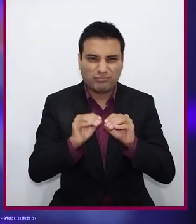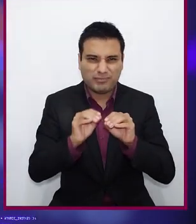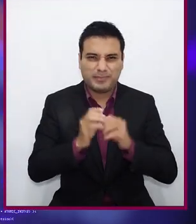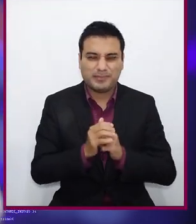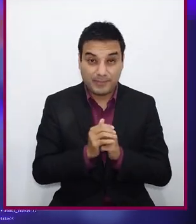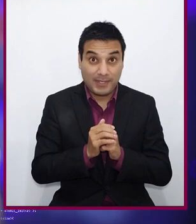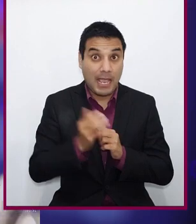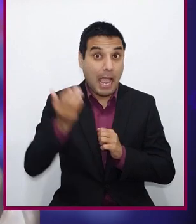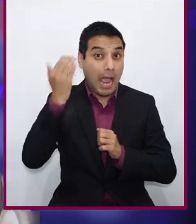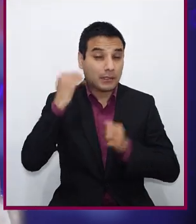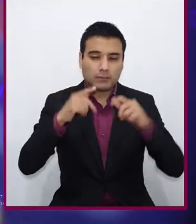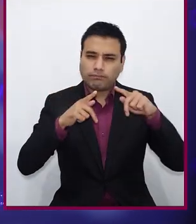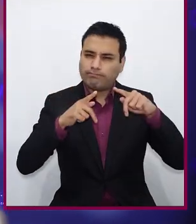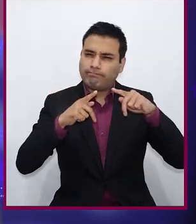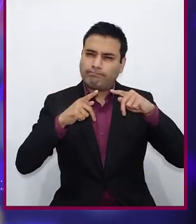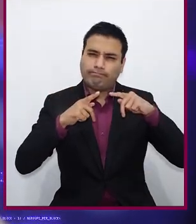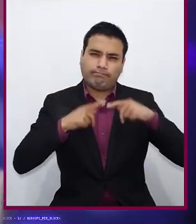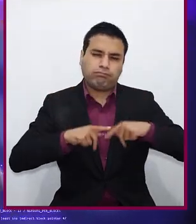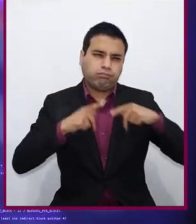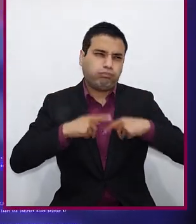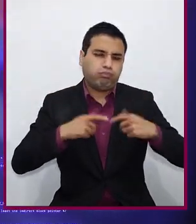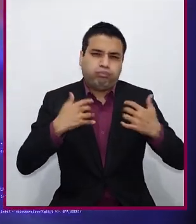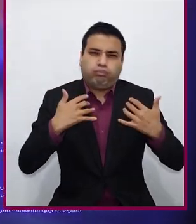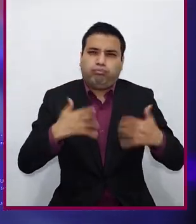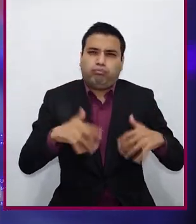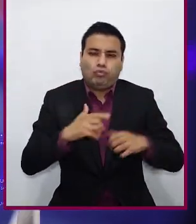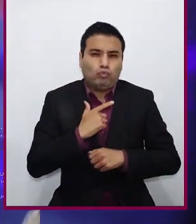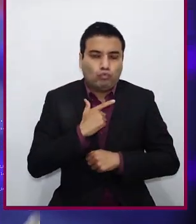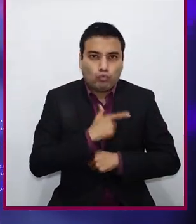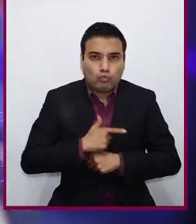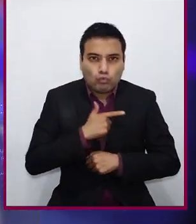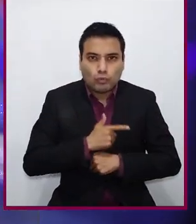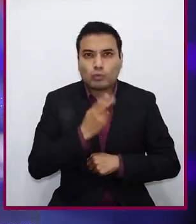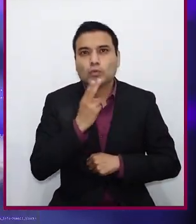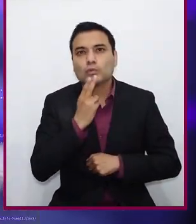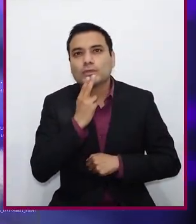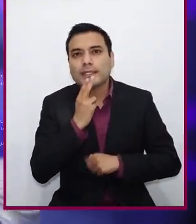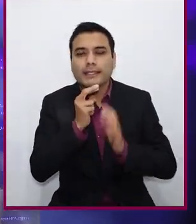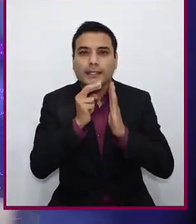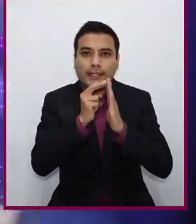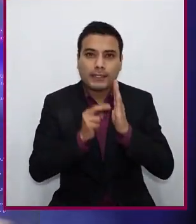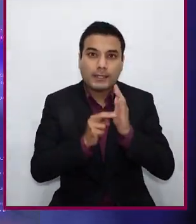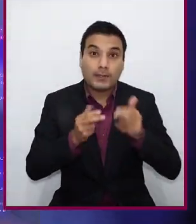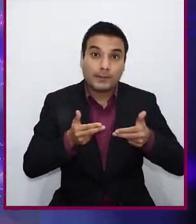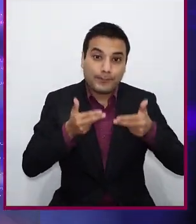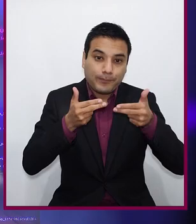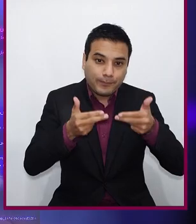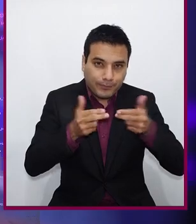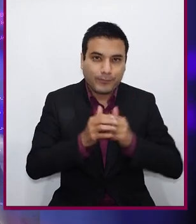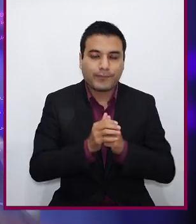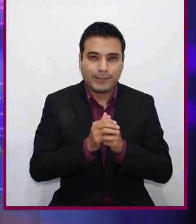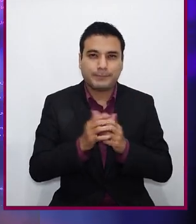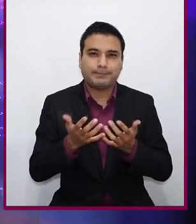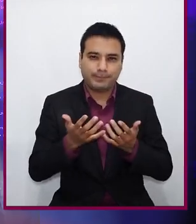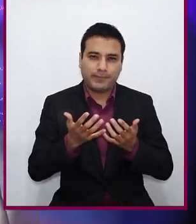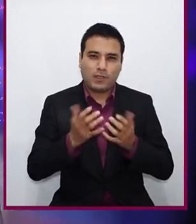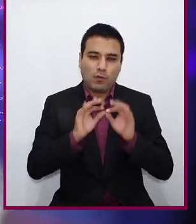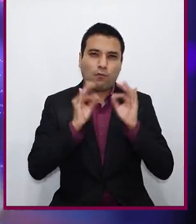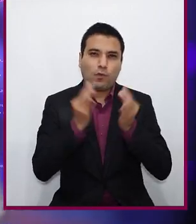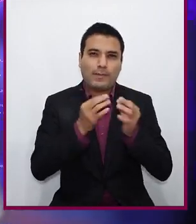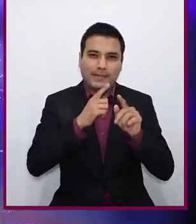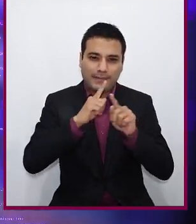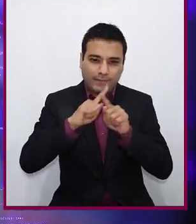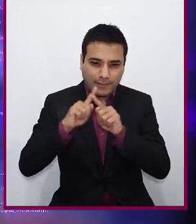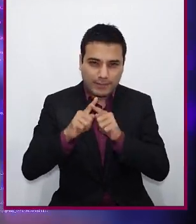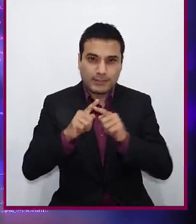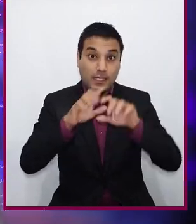momento fue una verdadera revolución basado en principios como la herencia el polimorfismo el encapsulamiento